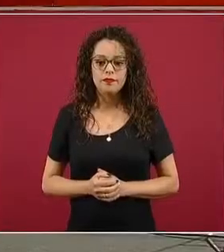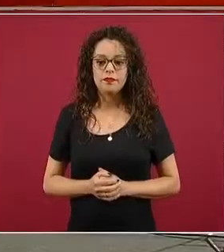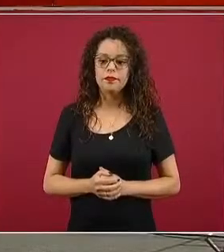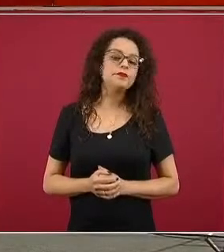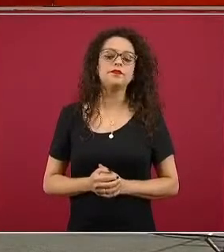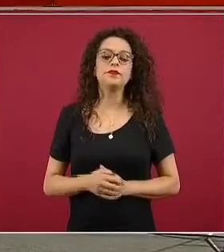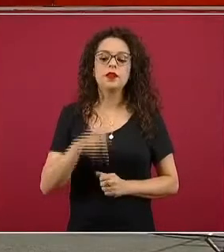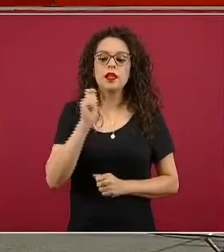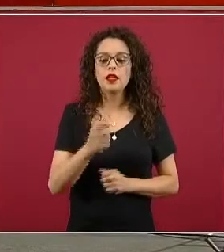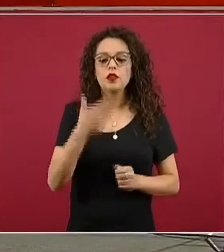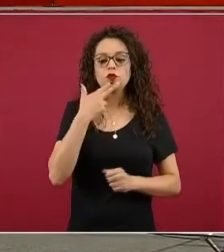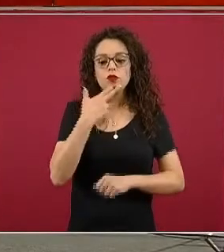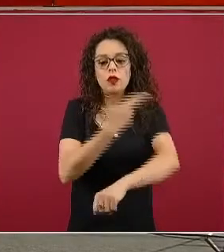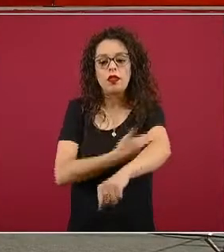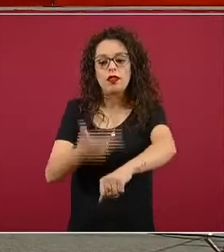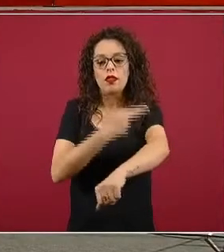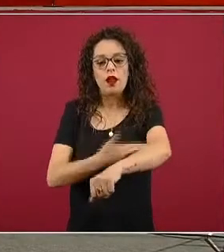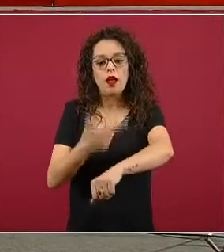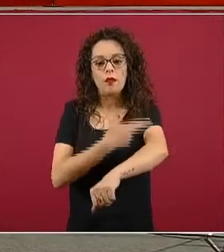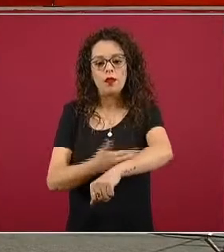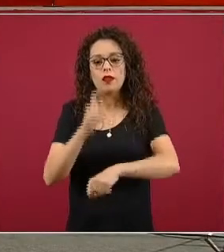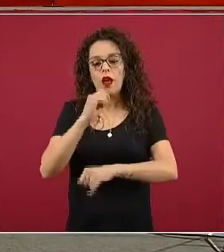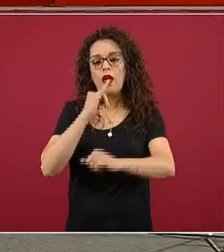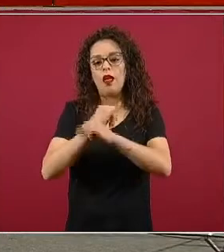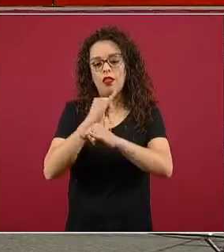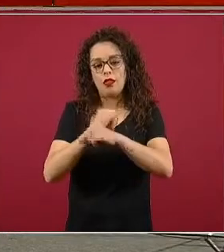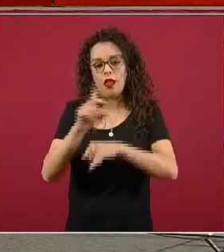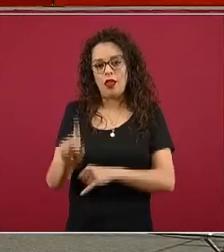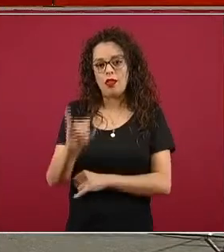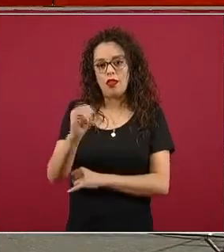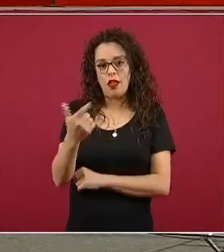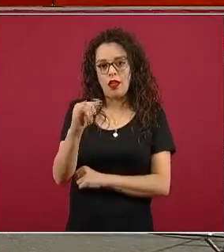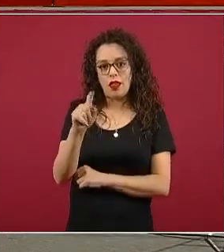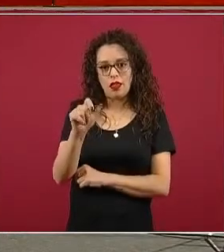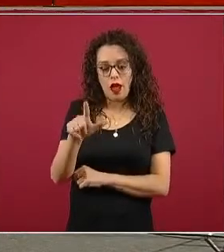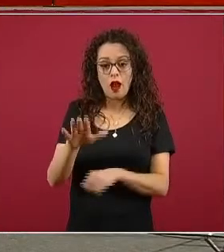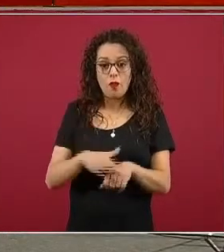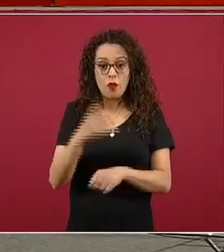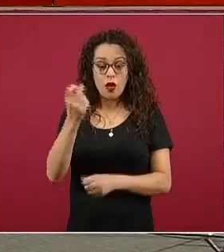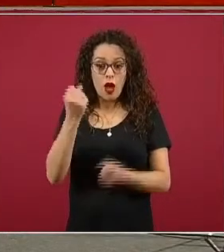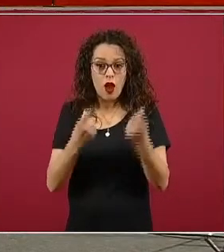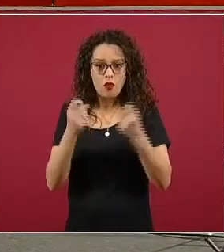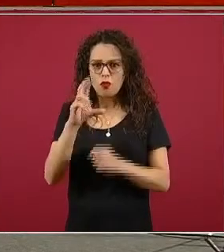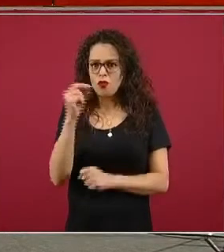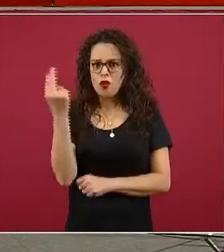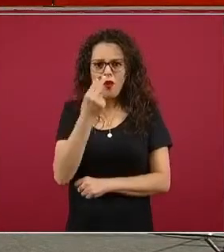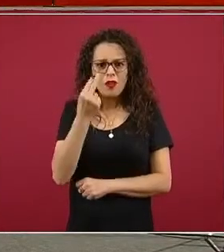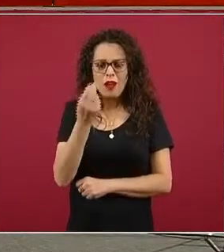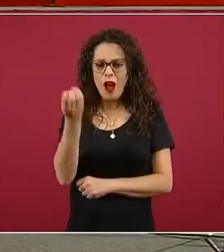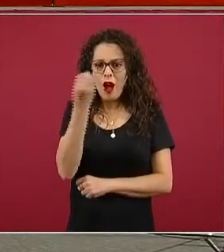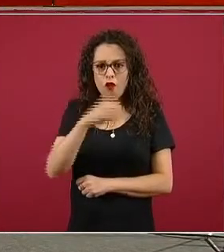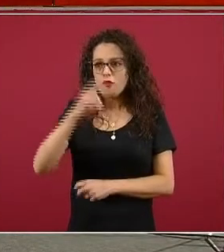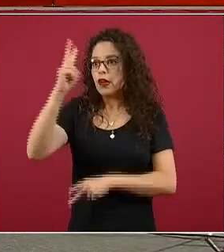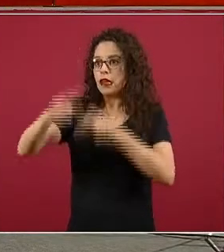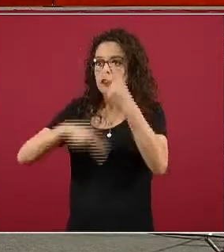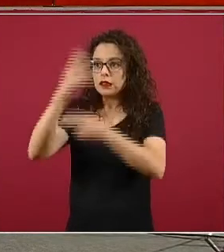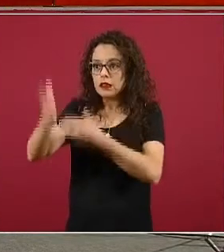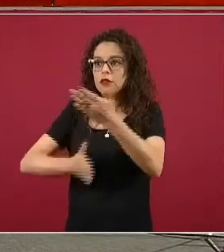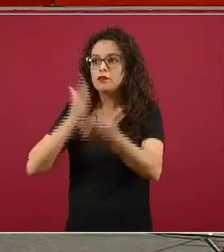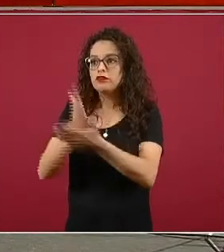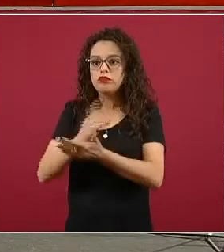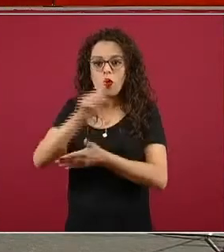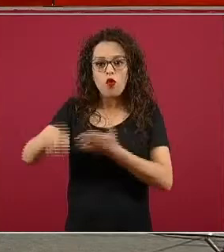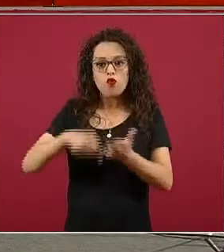trámites digitales es fundamental también porque hay muchos trámites que no se requiere ir a hacer una fila, no se requiere